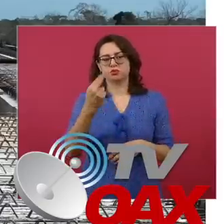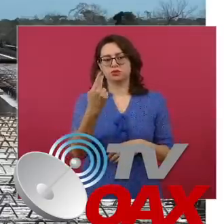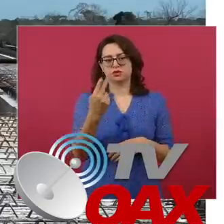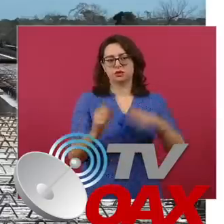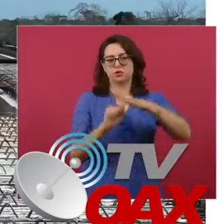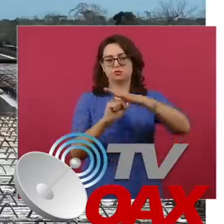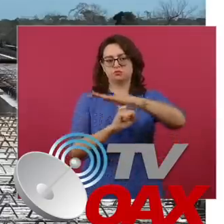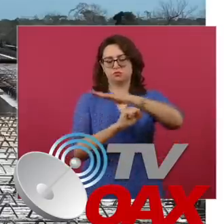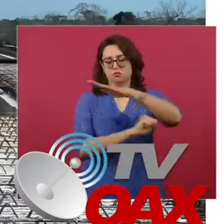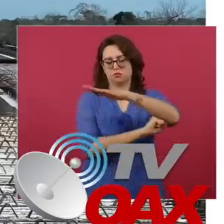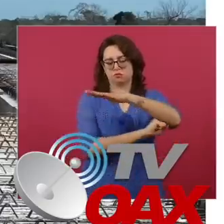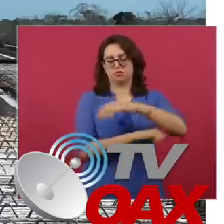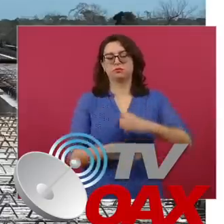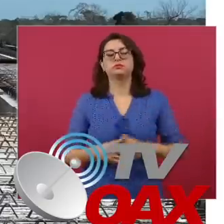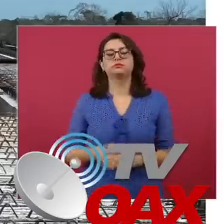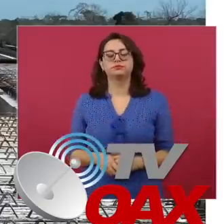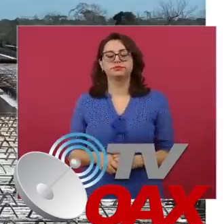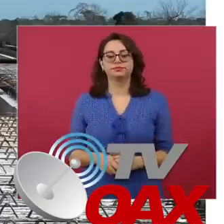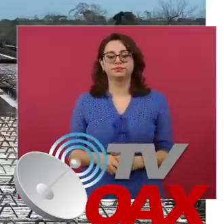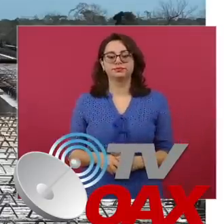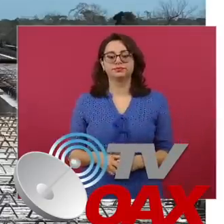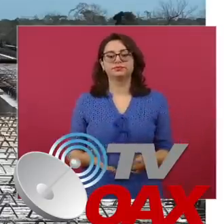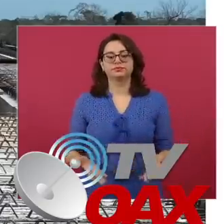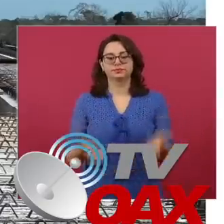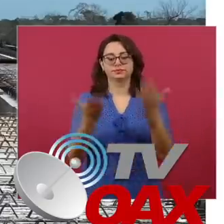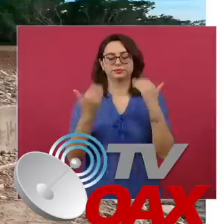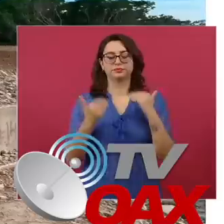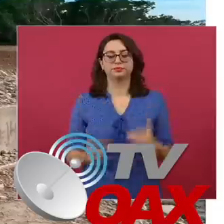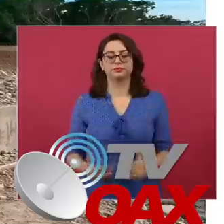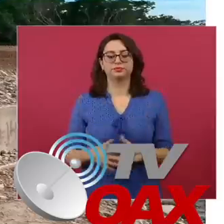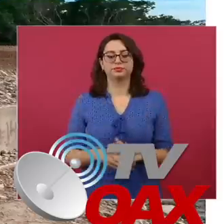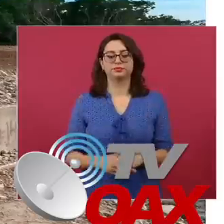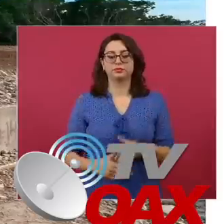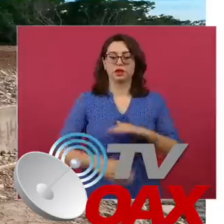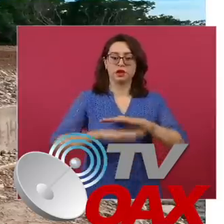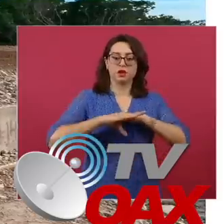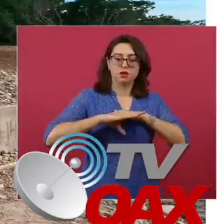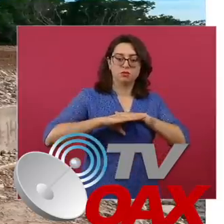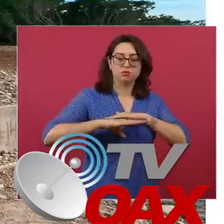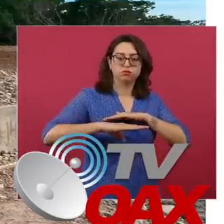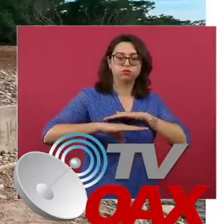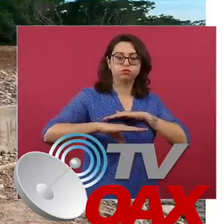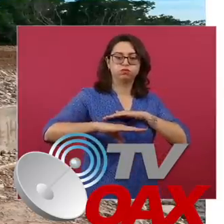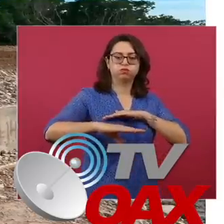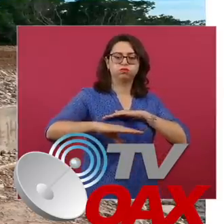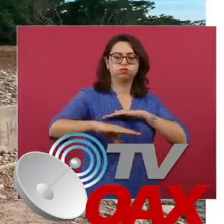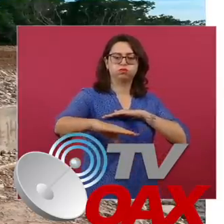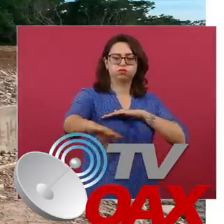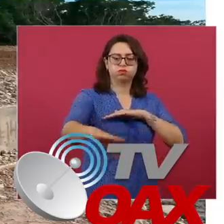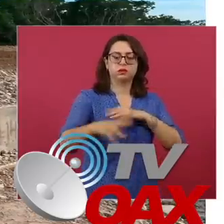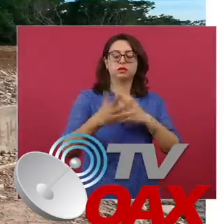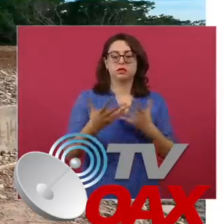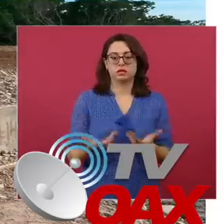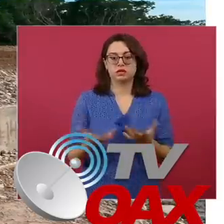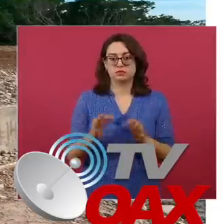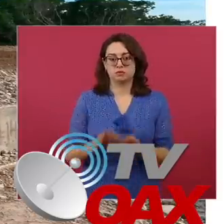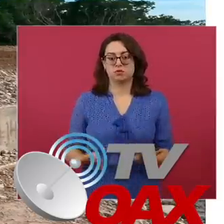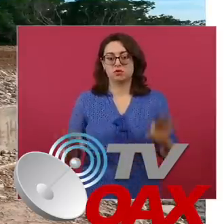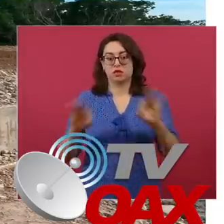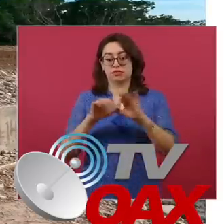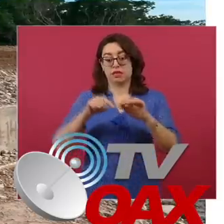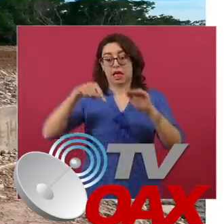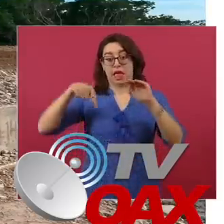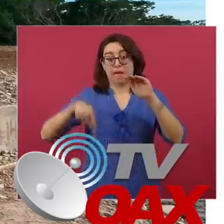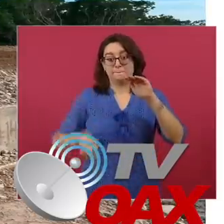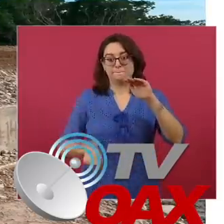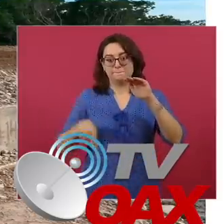la cuestión del terraplén, se está construyendo un terraplén sobre una losa para precisamente proteger toda la superficie y todas las cavernas